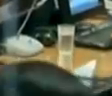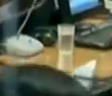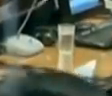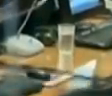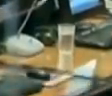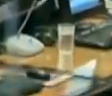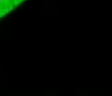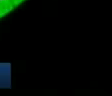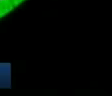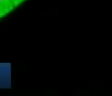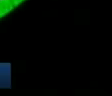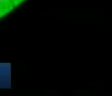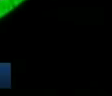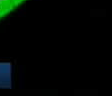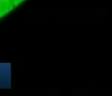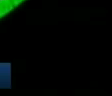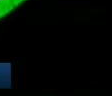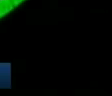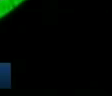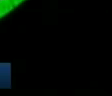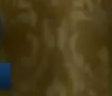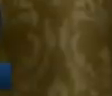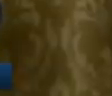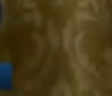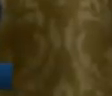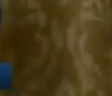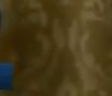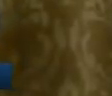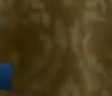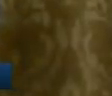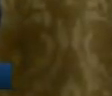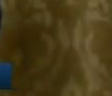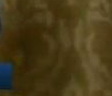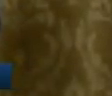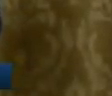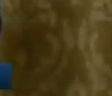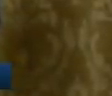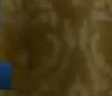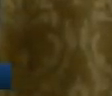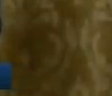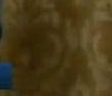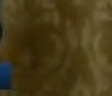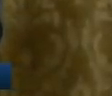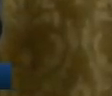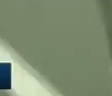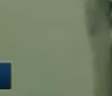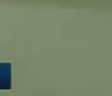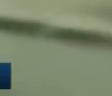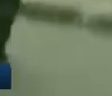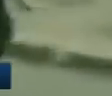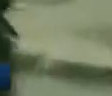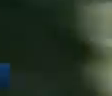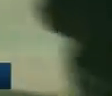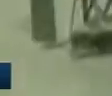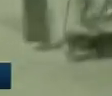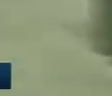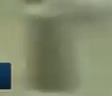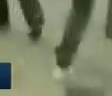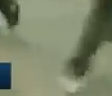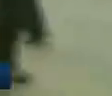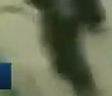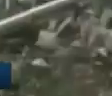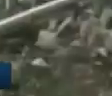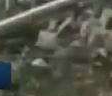Asamblea censuró y destituyó a la ministra de Gobierno María Paula Rombo. La exfuncionaria enfrentaba dos acusaciones relacionadas al uso de